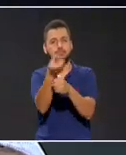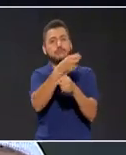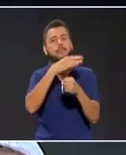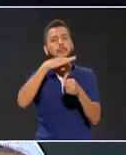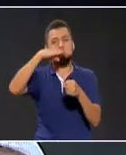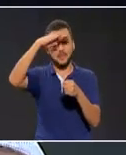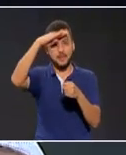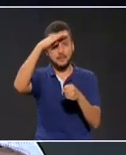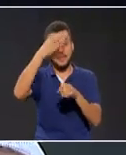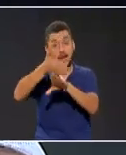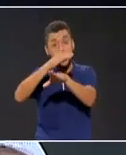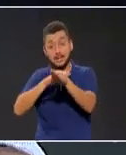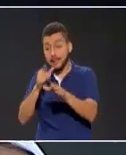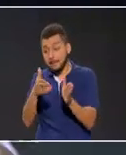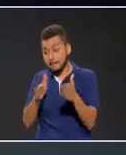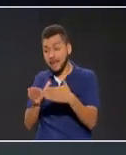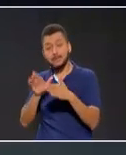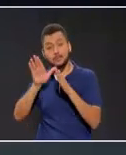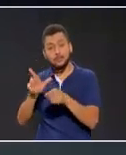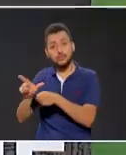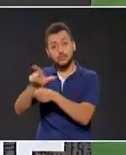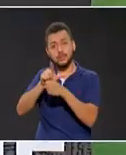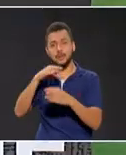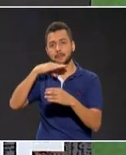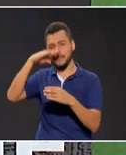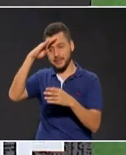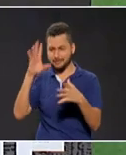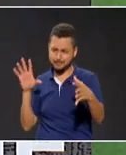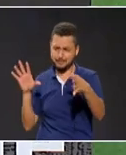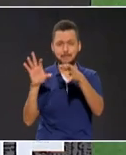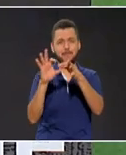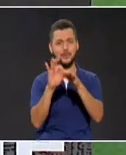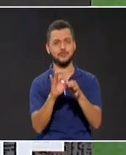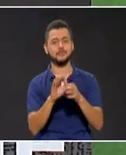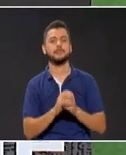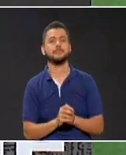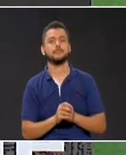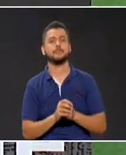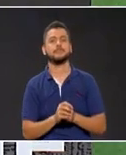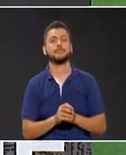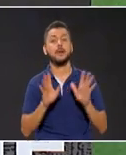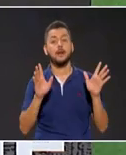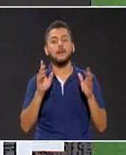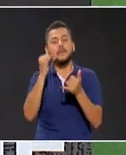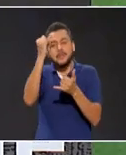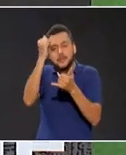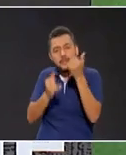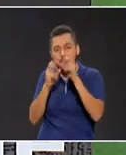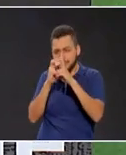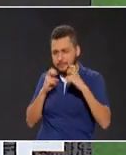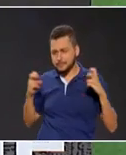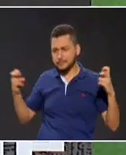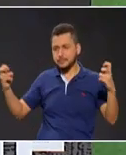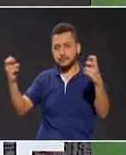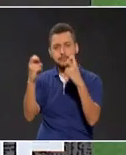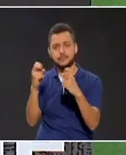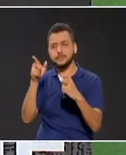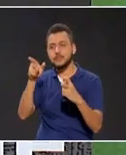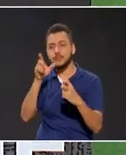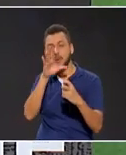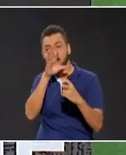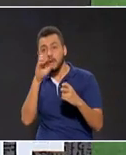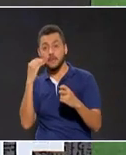plan local que se haga. Muy bien, termina así la última ronda de preguntas y ahora el turno es para que los